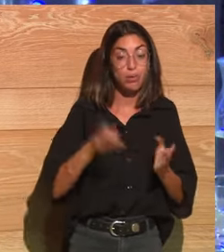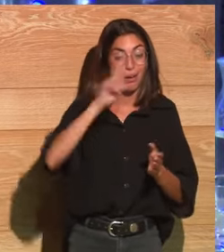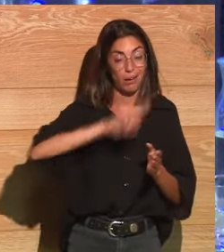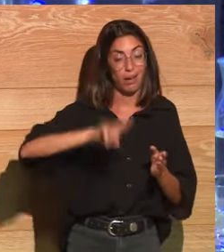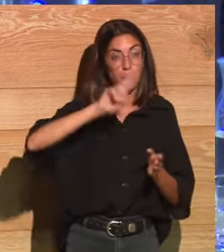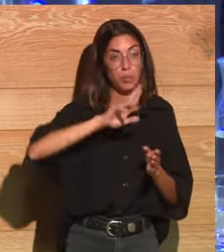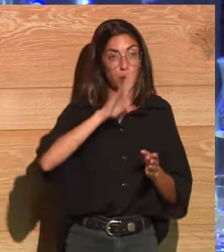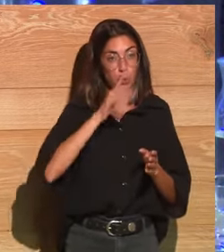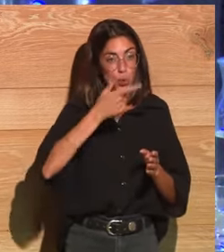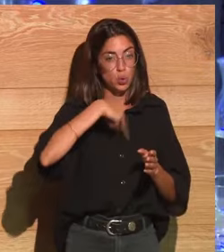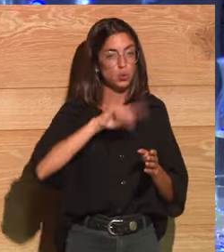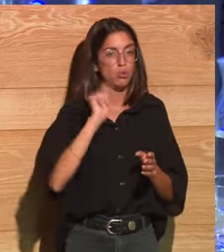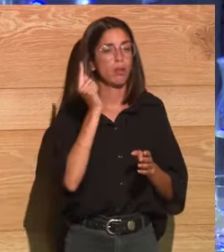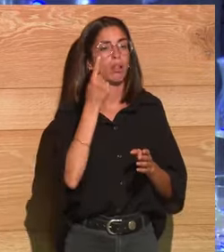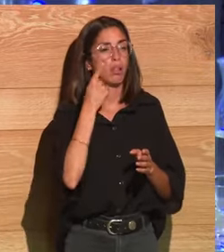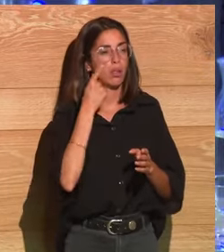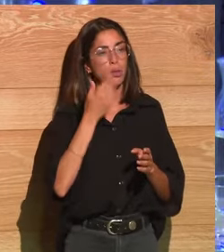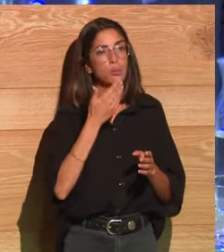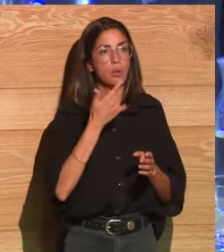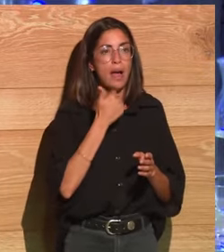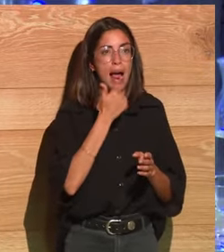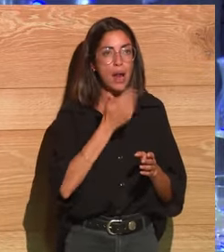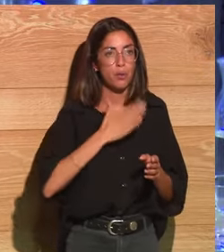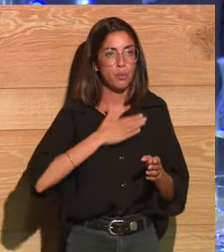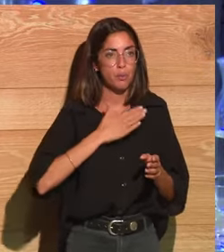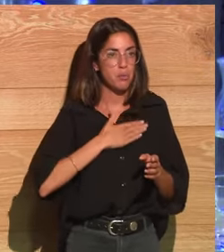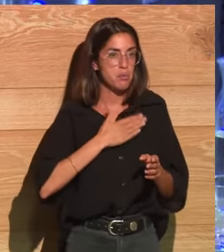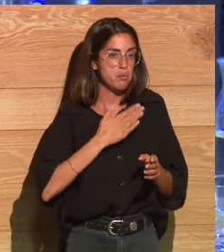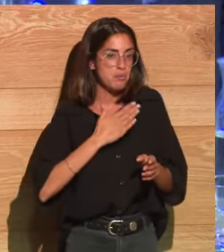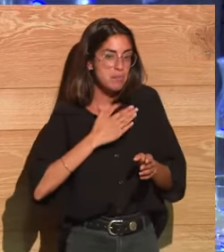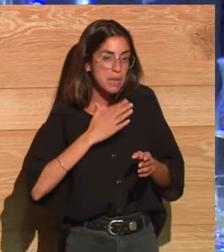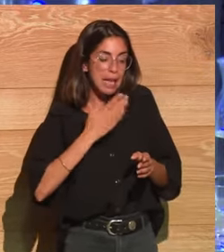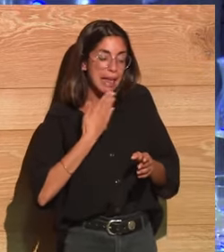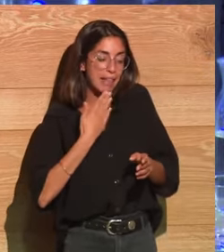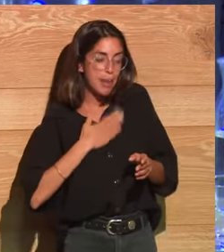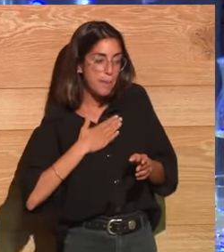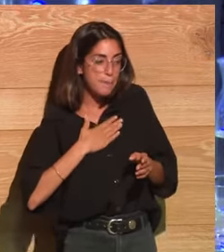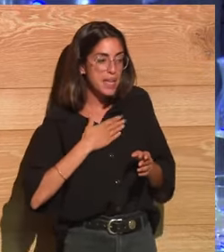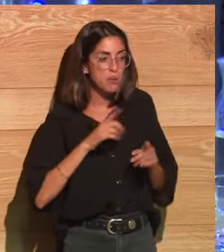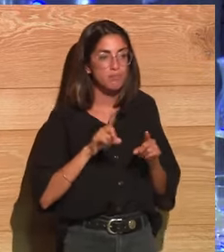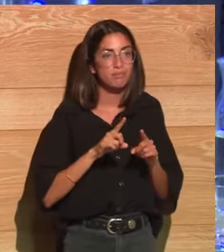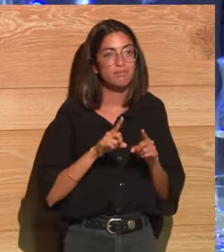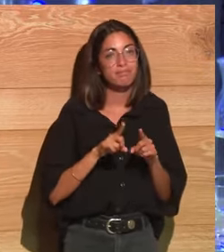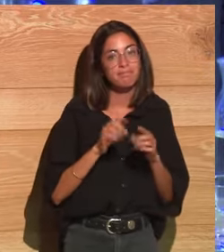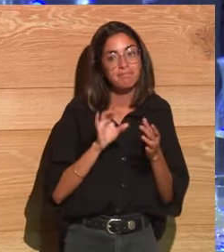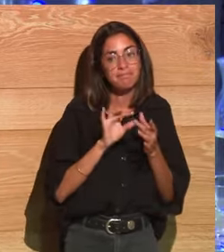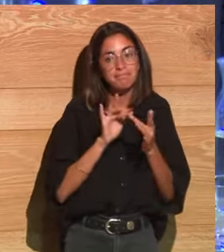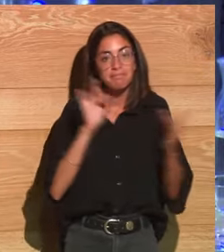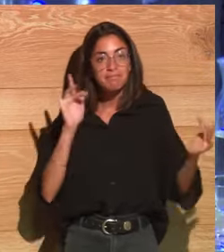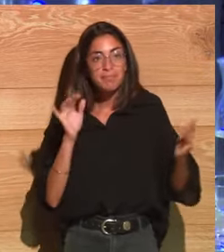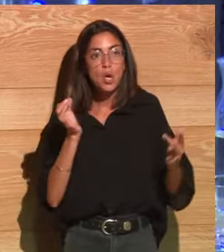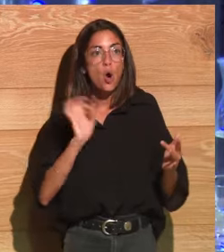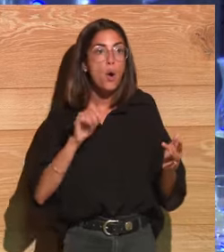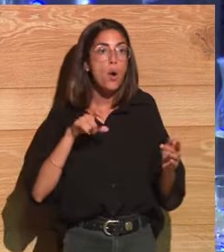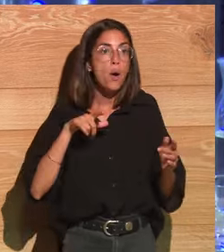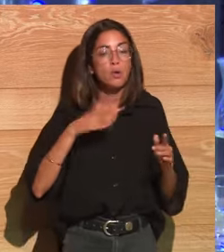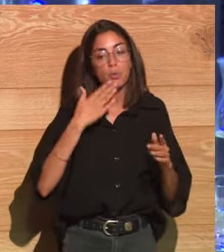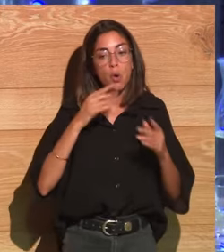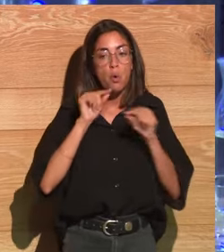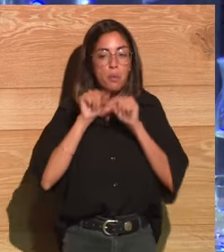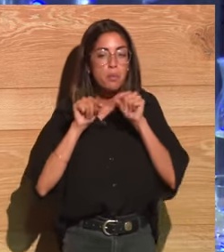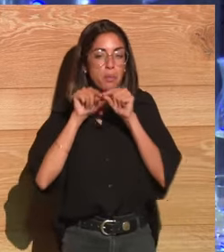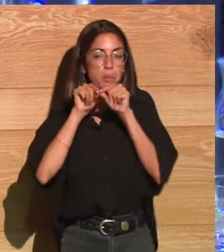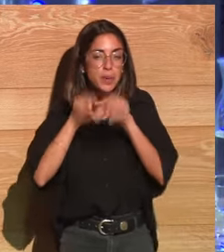como impropiedades de la edad, enfermedades que aparecen, ¿no? Tenemos cáncer, hay una epidemia de cáncer.